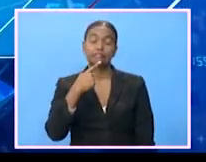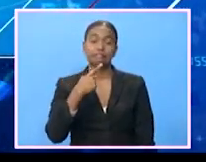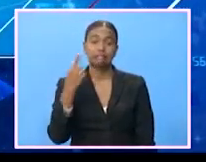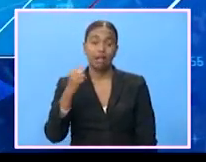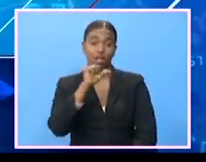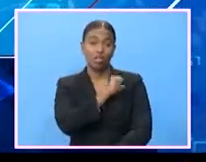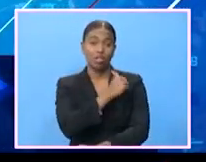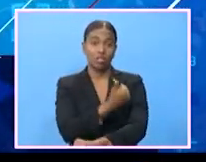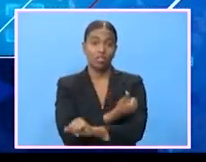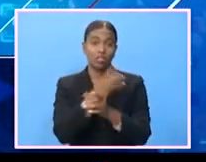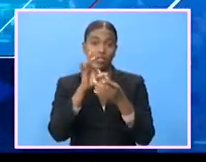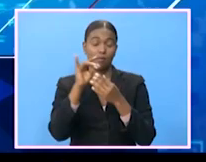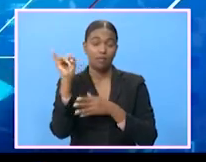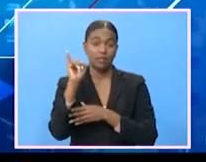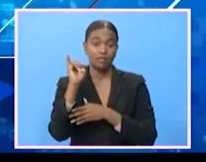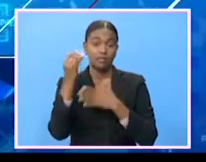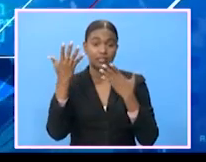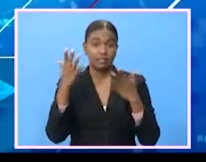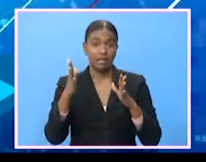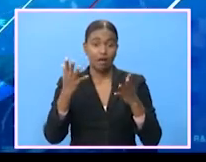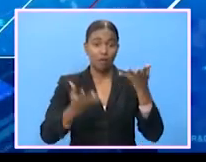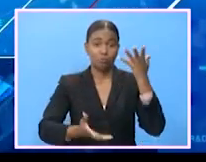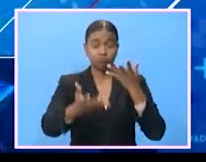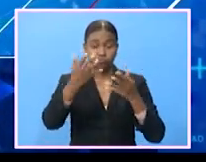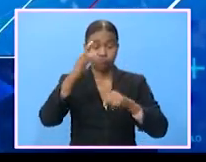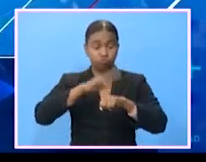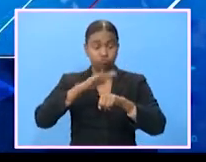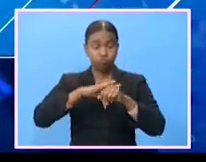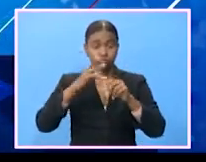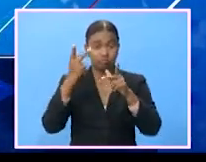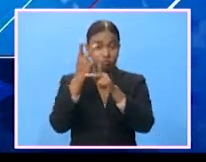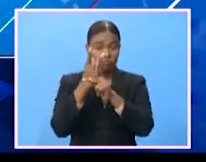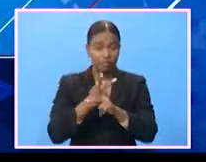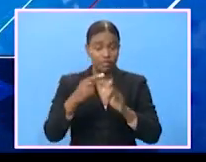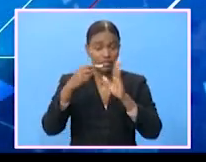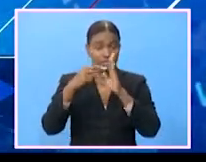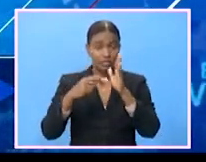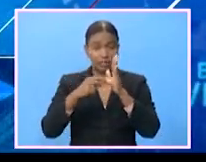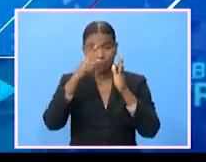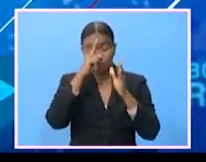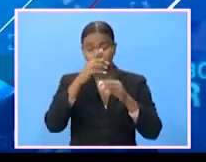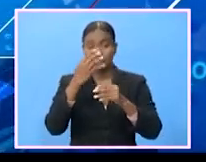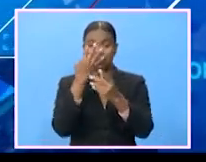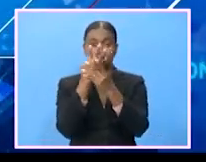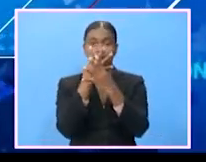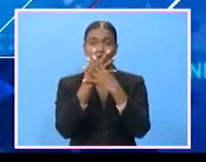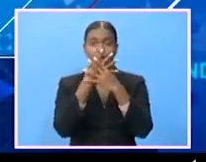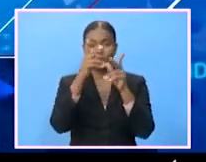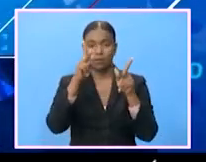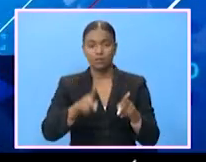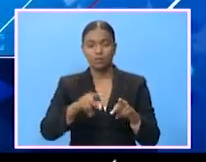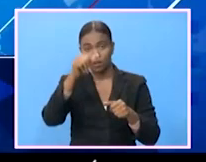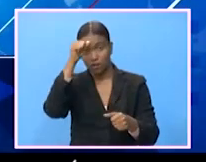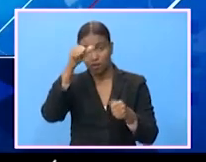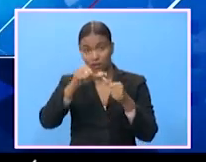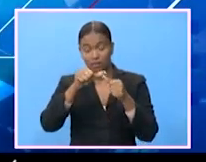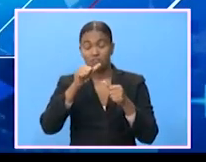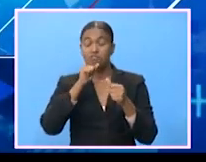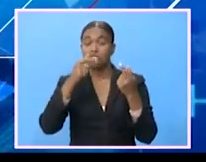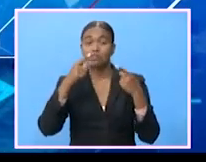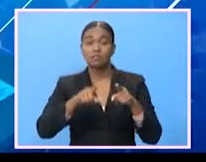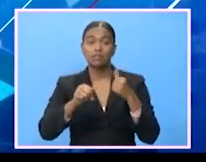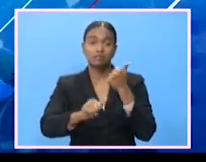las autoridades de migración ya las llama a revisar el protocolo de abordaje al detener a un indocumentado, recordando que no se tratan